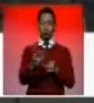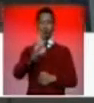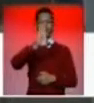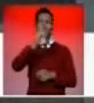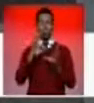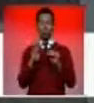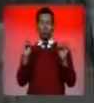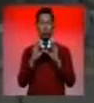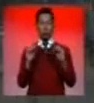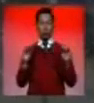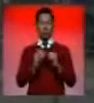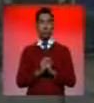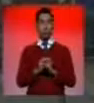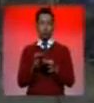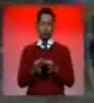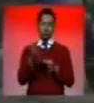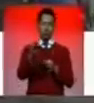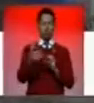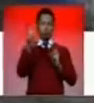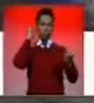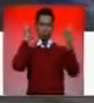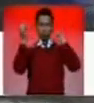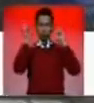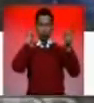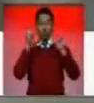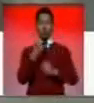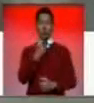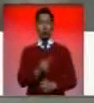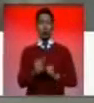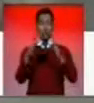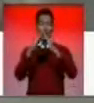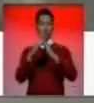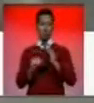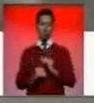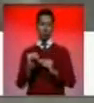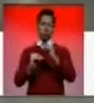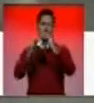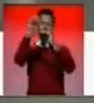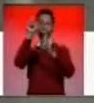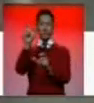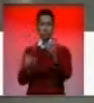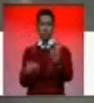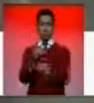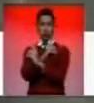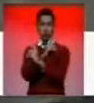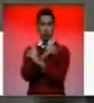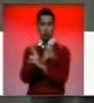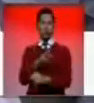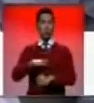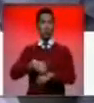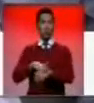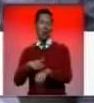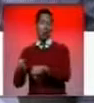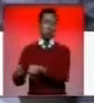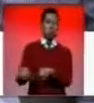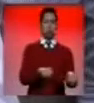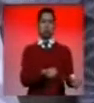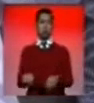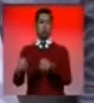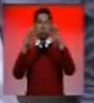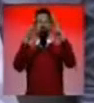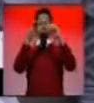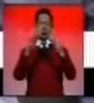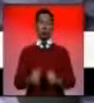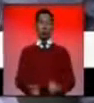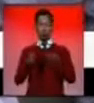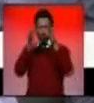cómo avanza la construcción de viviendas para las personas con discapacidad que fueron afectadas por el terremoto. Cero